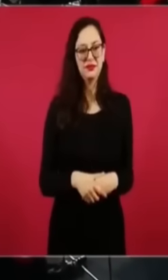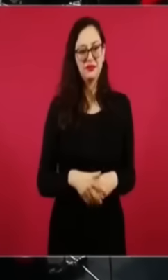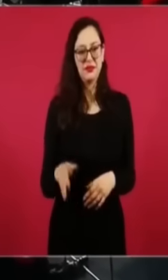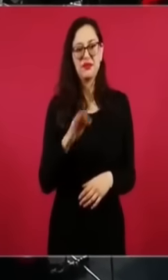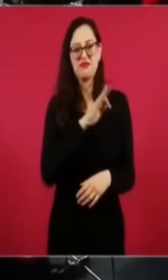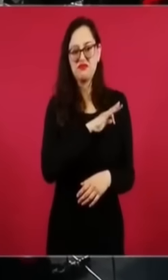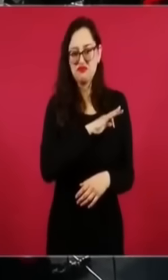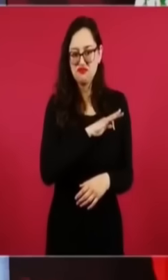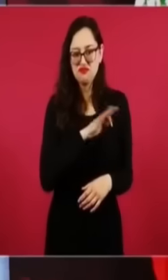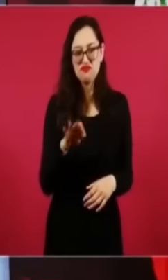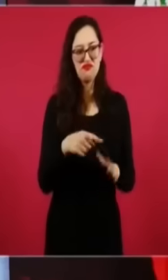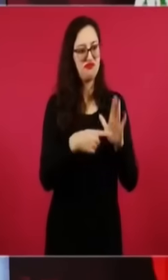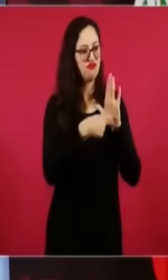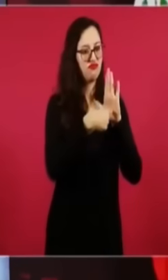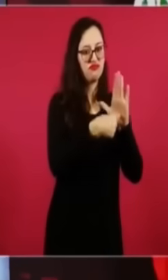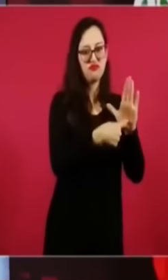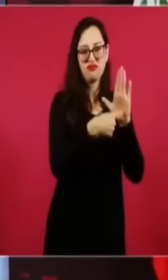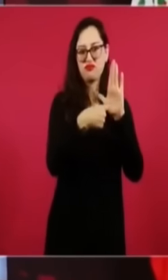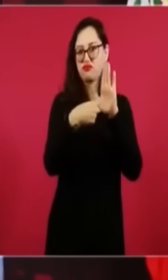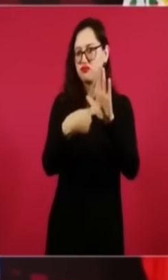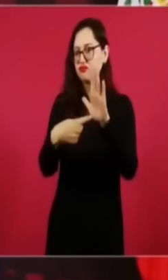ejemplos, ¿no?, de